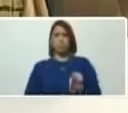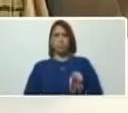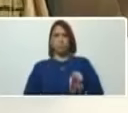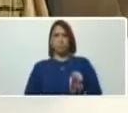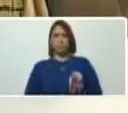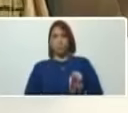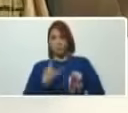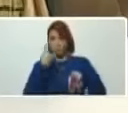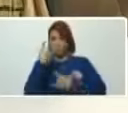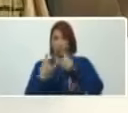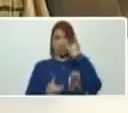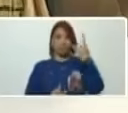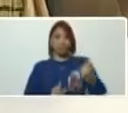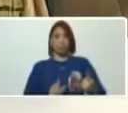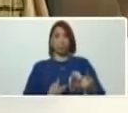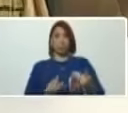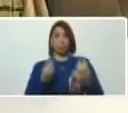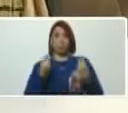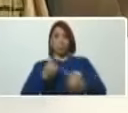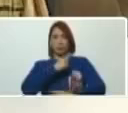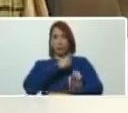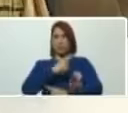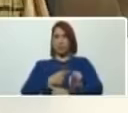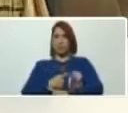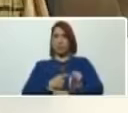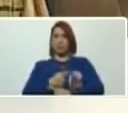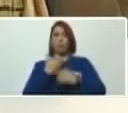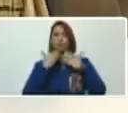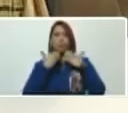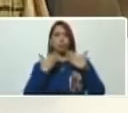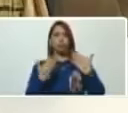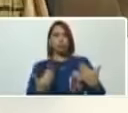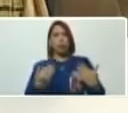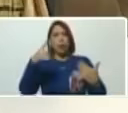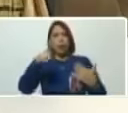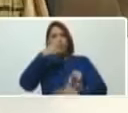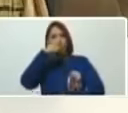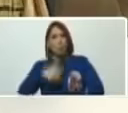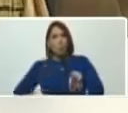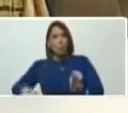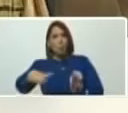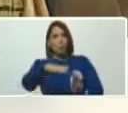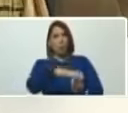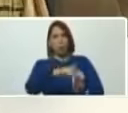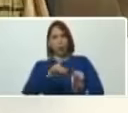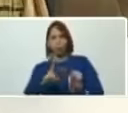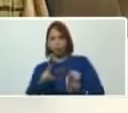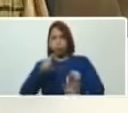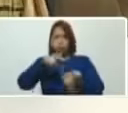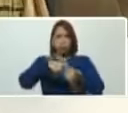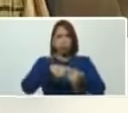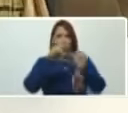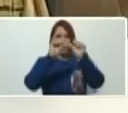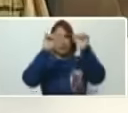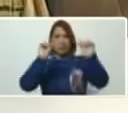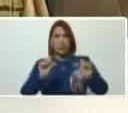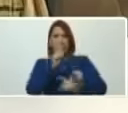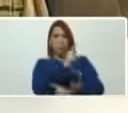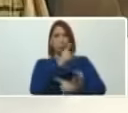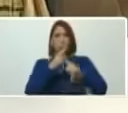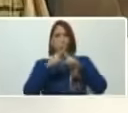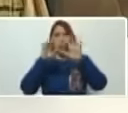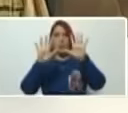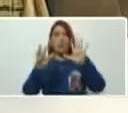admirable. Debemos darle gracias a nuestro pueblo que se ha incorporado al sistema 1x10 del